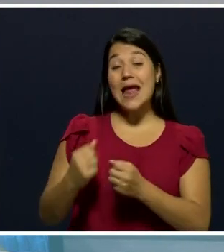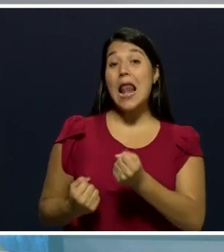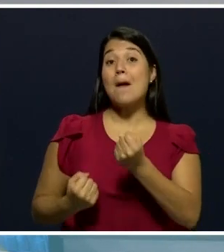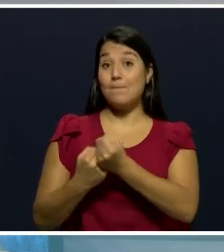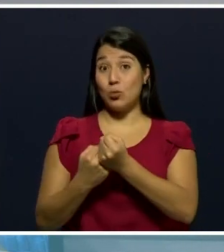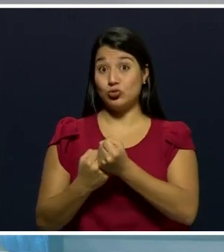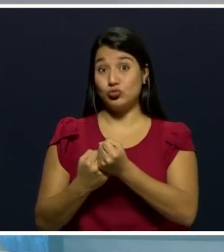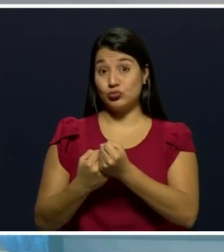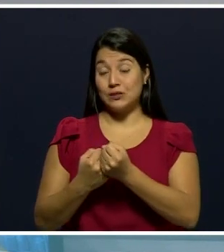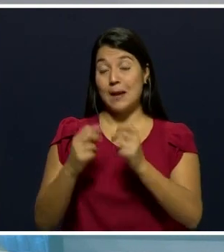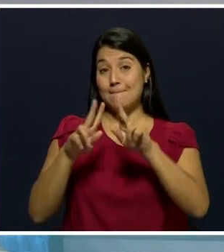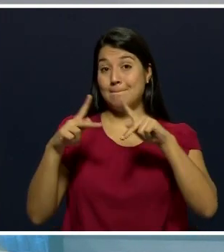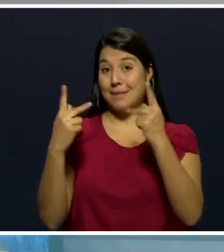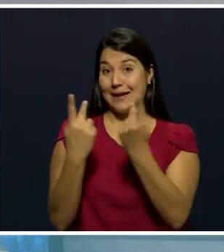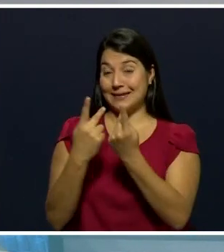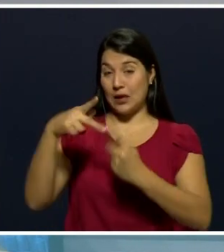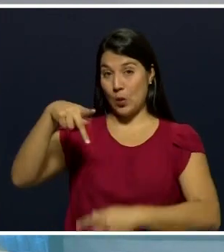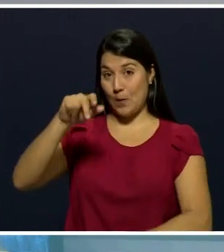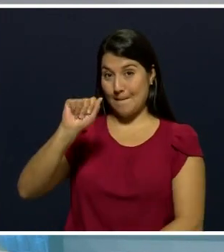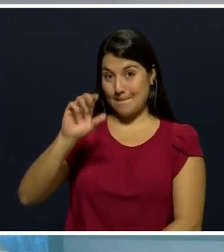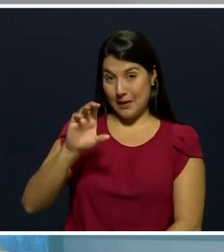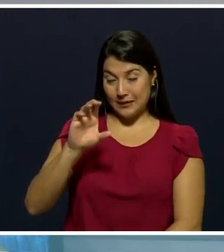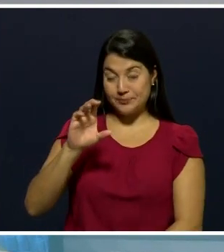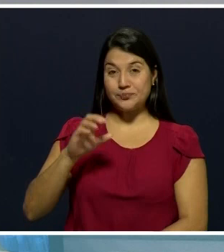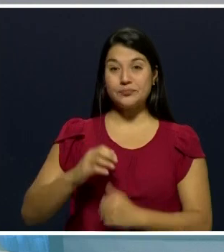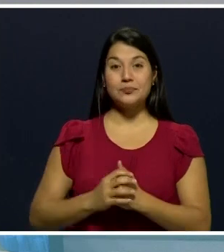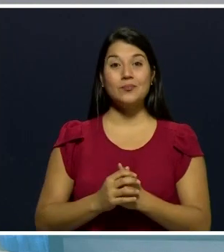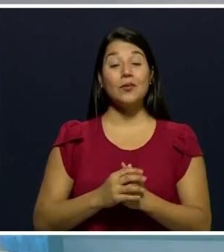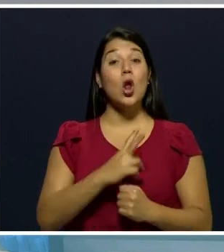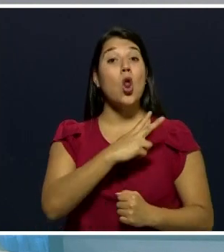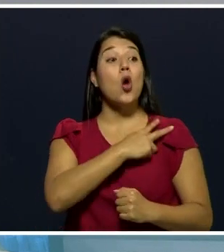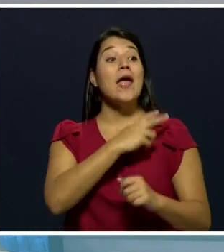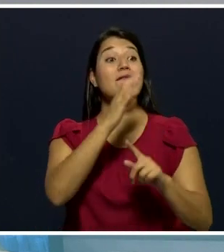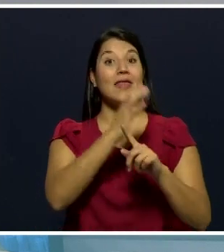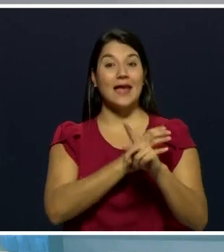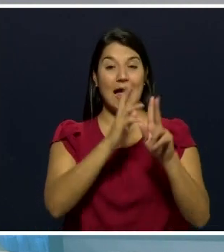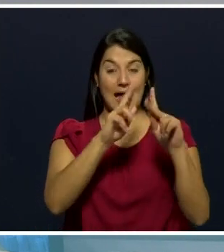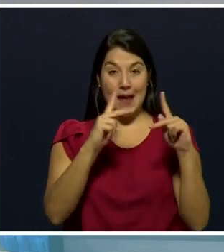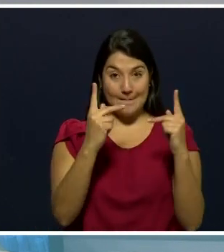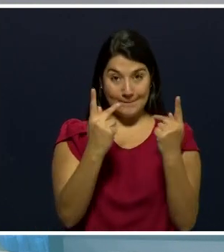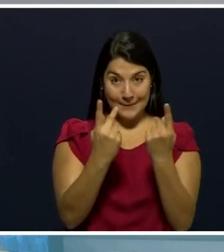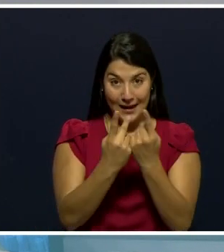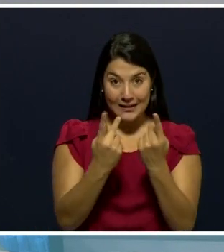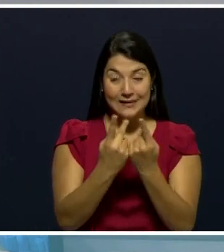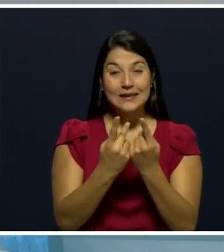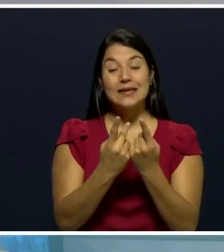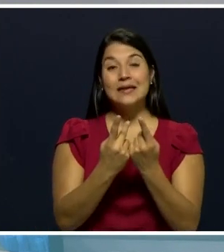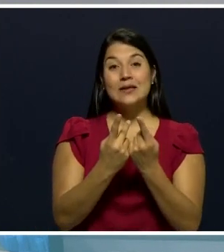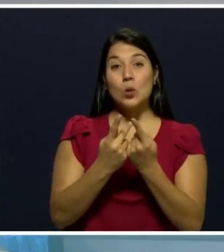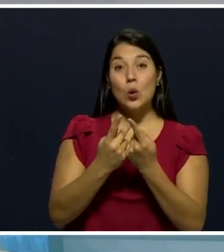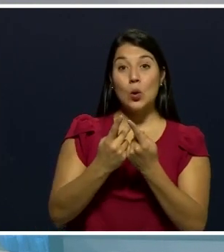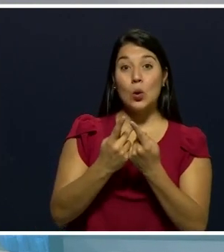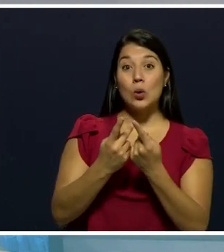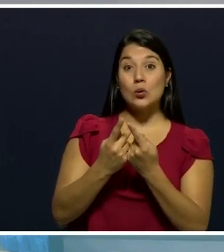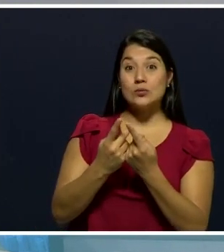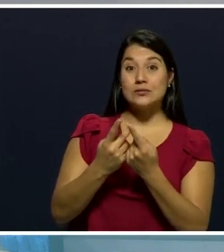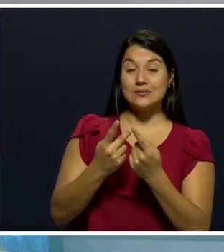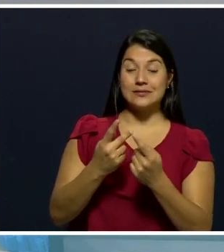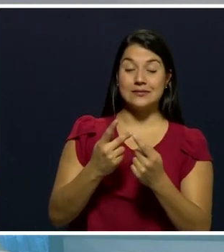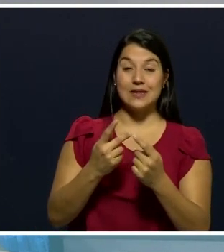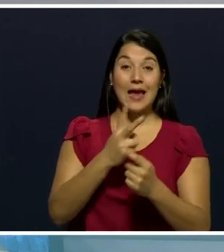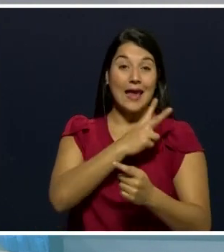del PAC. Los jefes de fracción del grupo que impulsó la candidatura de Cruikshank